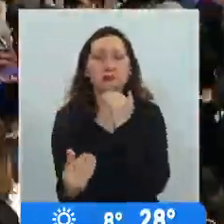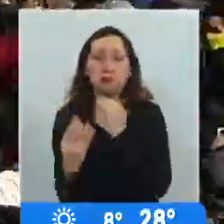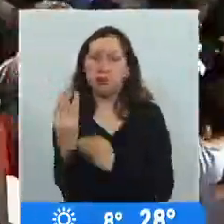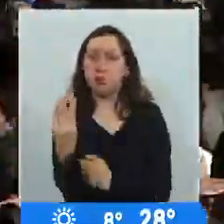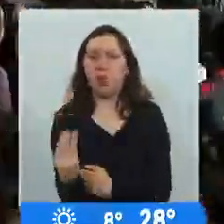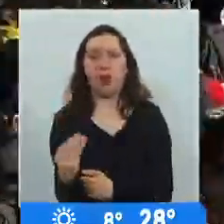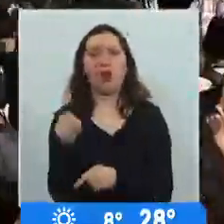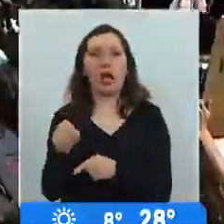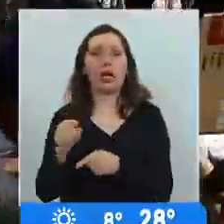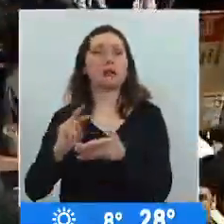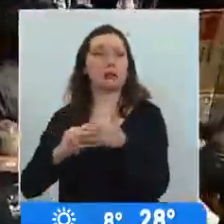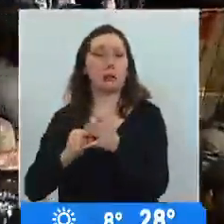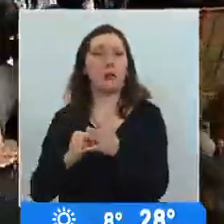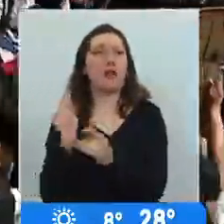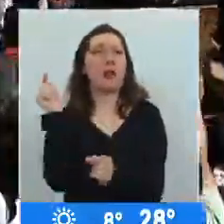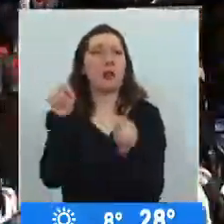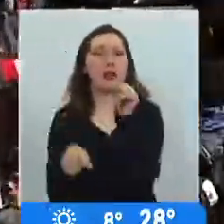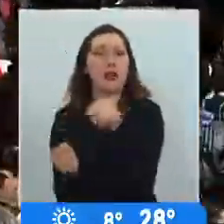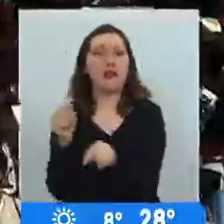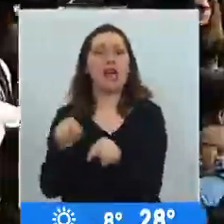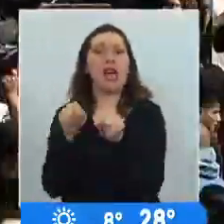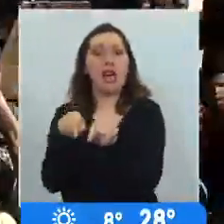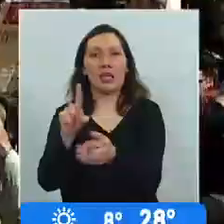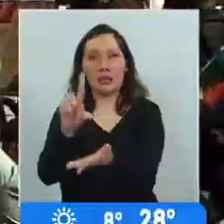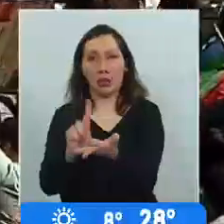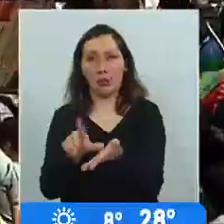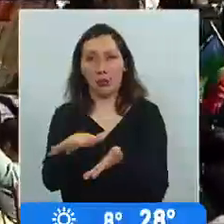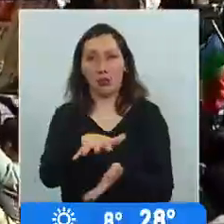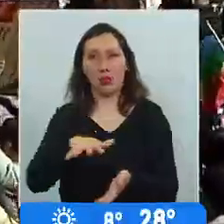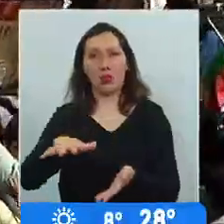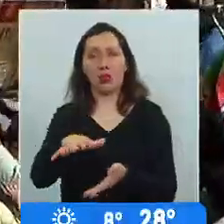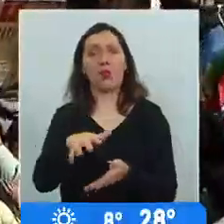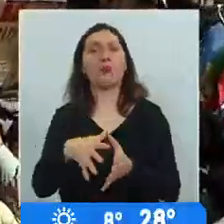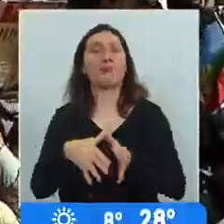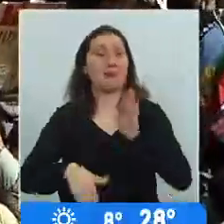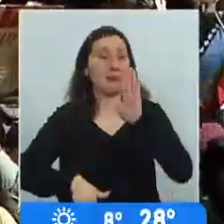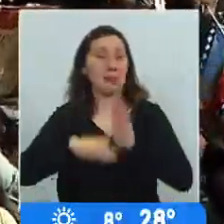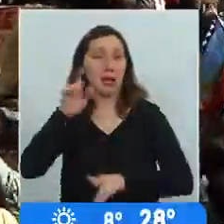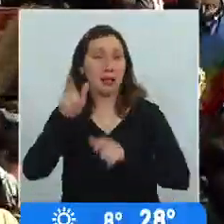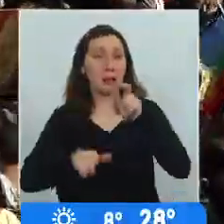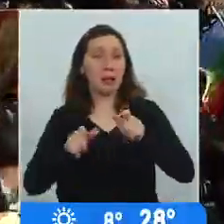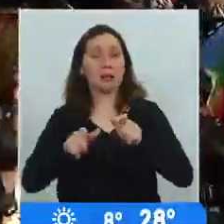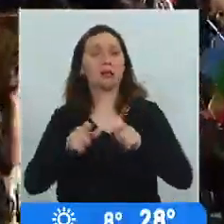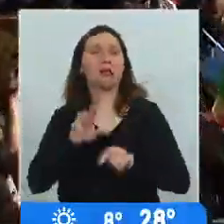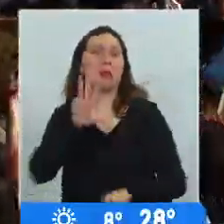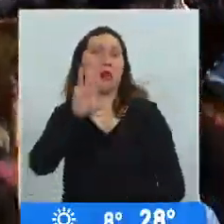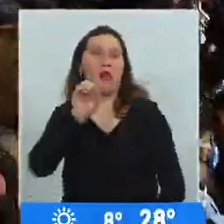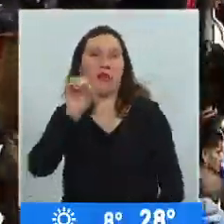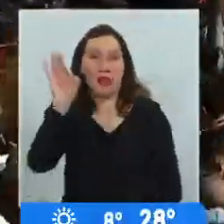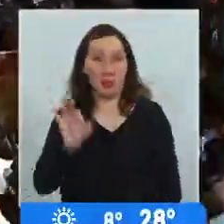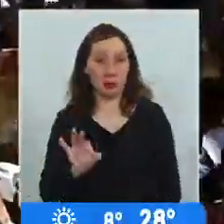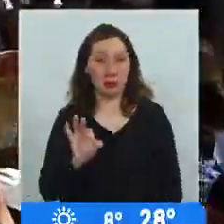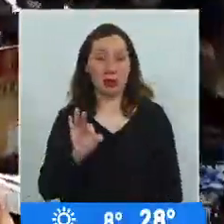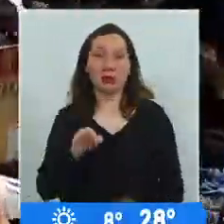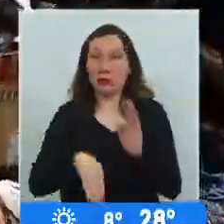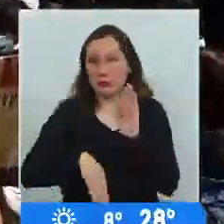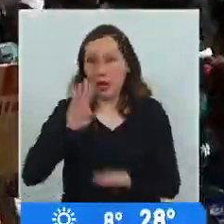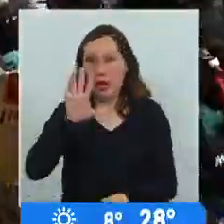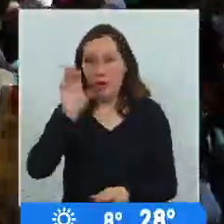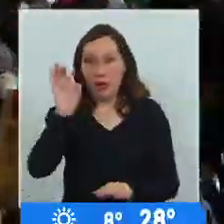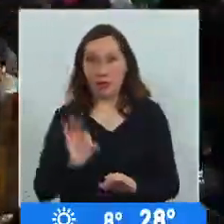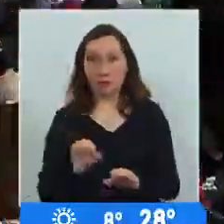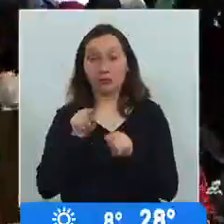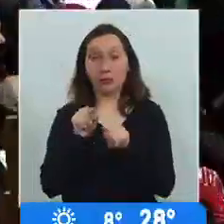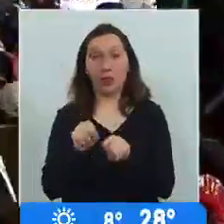minoritario, muy pequeño, que ha llegado hasta acá, hasta este sector. La gran mayoría, el 90%, más del